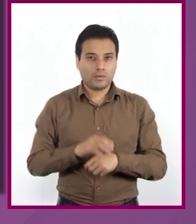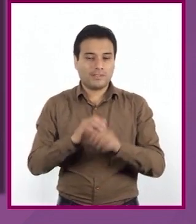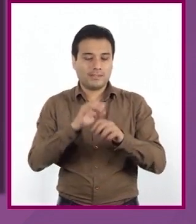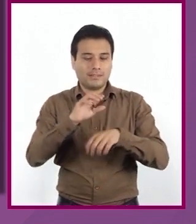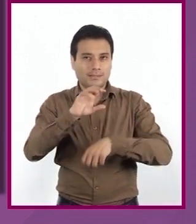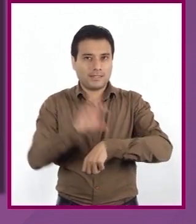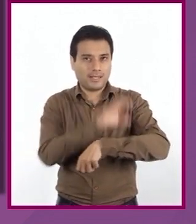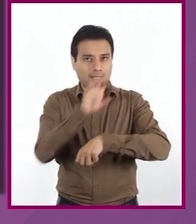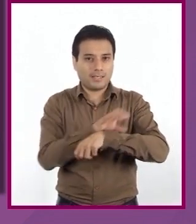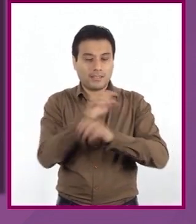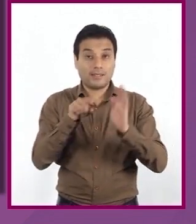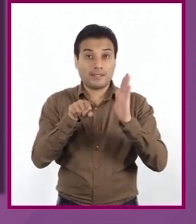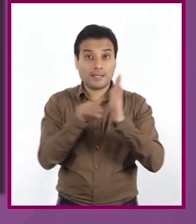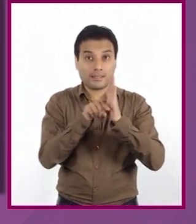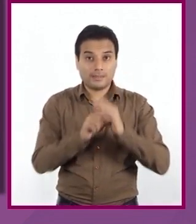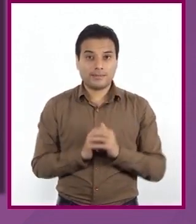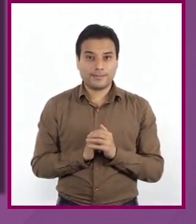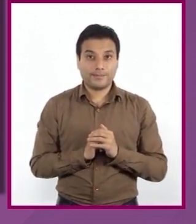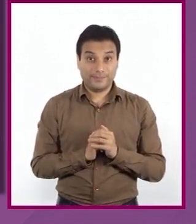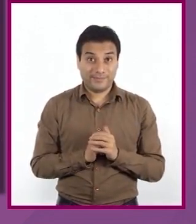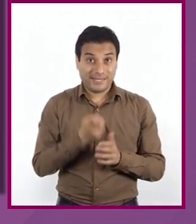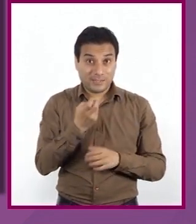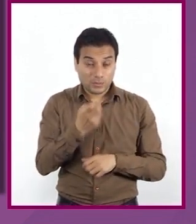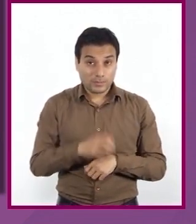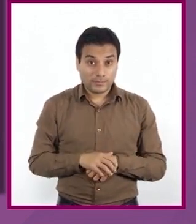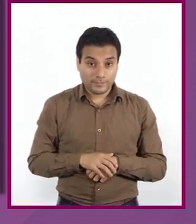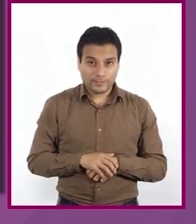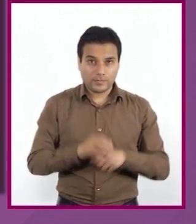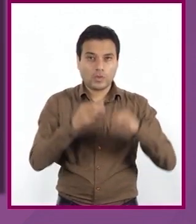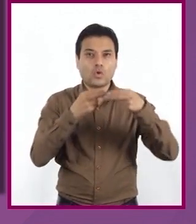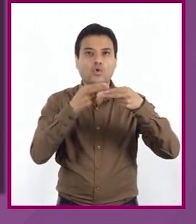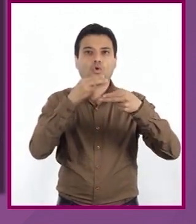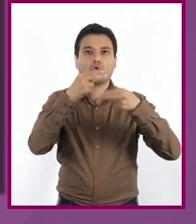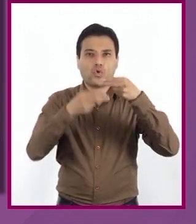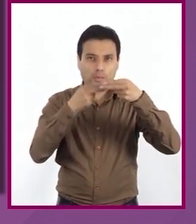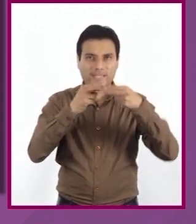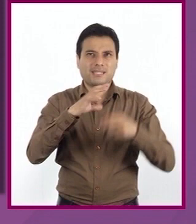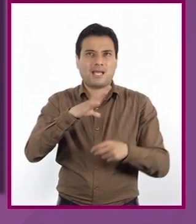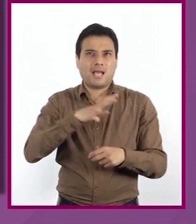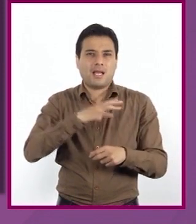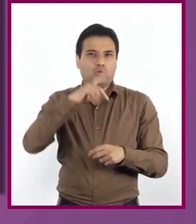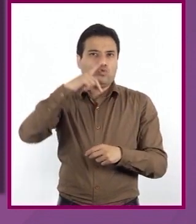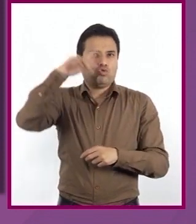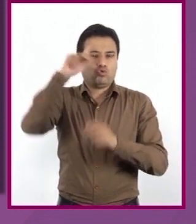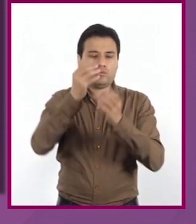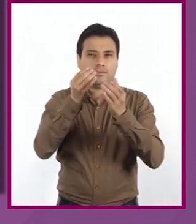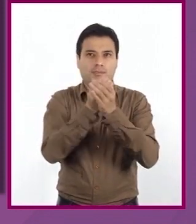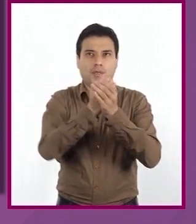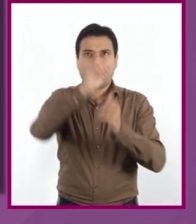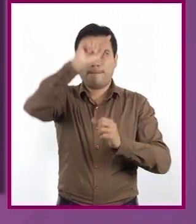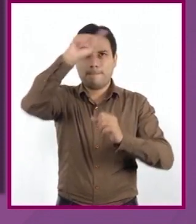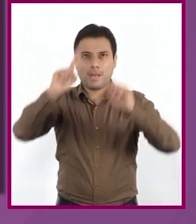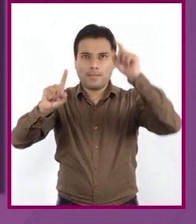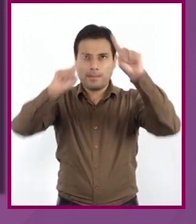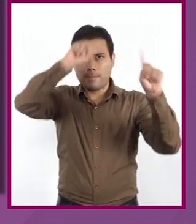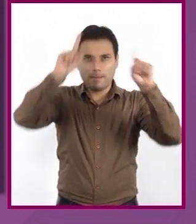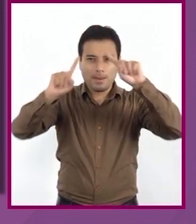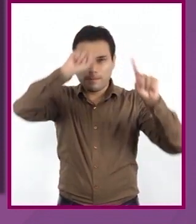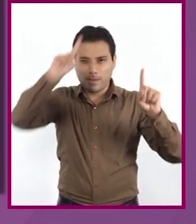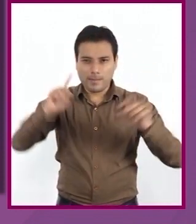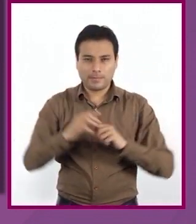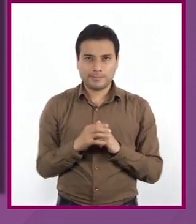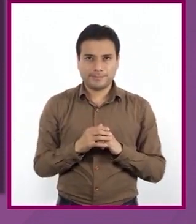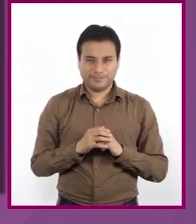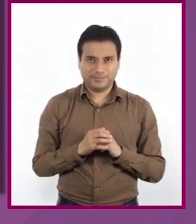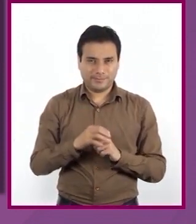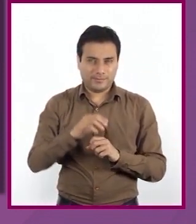condición es suficiente para que haya rayos, pero entre nubes, y sí sucede con mucha frecuencia. Sin embargo, la carga negativa de